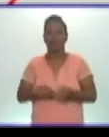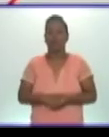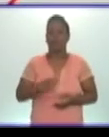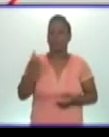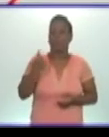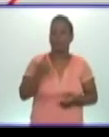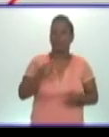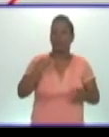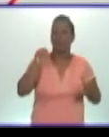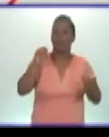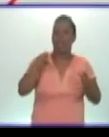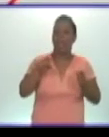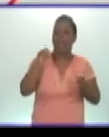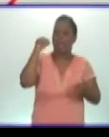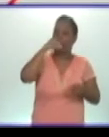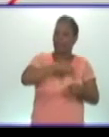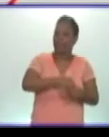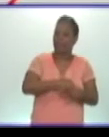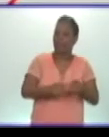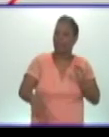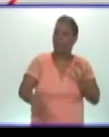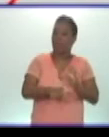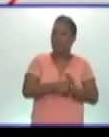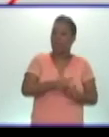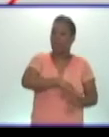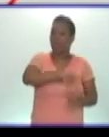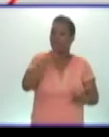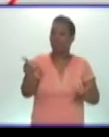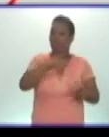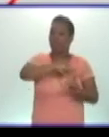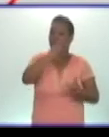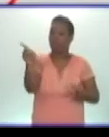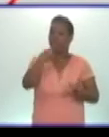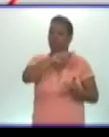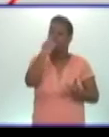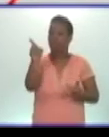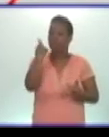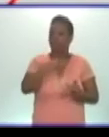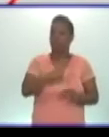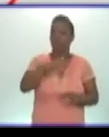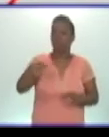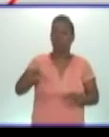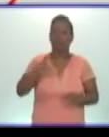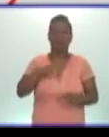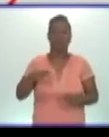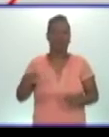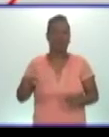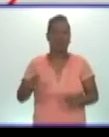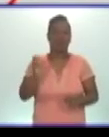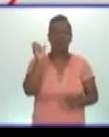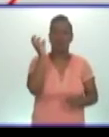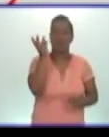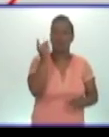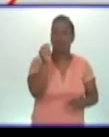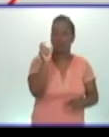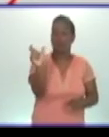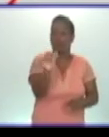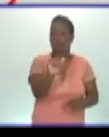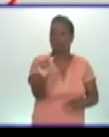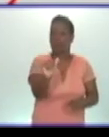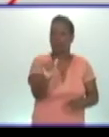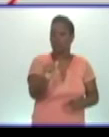propiedad distributiva, luego la propiedad de potencia de producto de bases iguales, que estuvo muy bien explicada en el